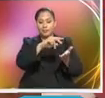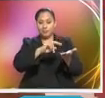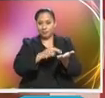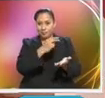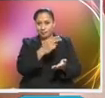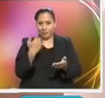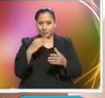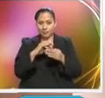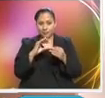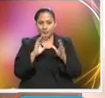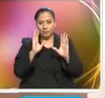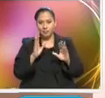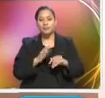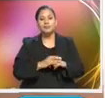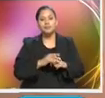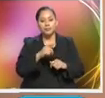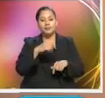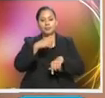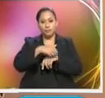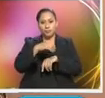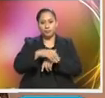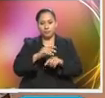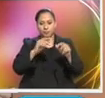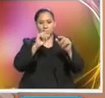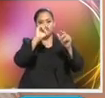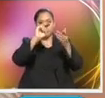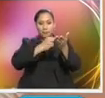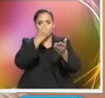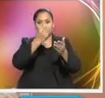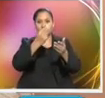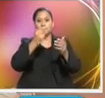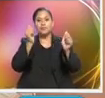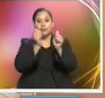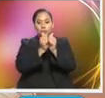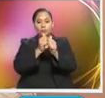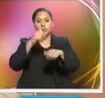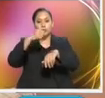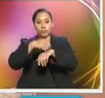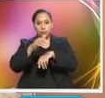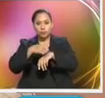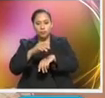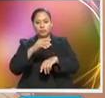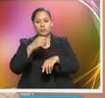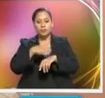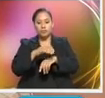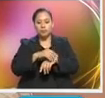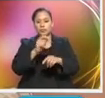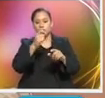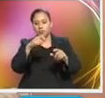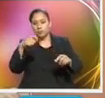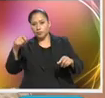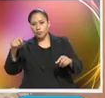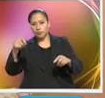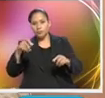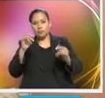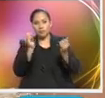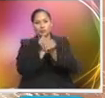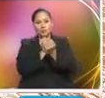acabamos de ver, vamos a ver que hay números. Fíjate cómo los números los hacen muy fraccionados. Ahí nos habla